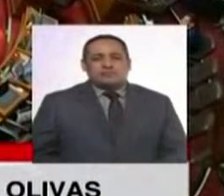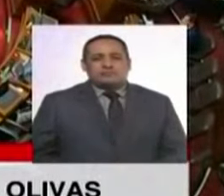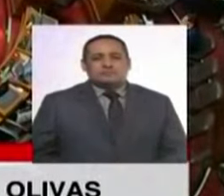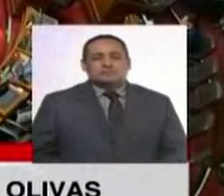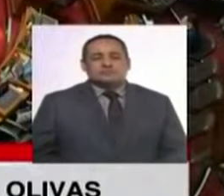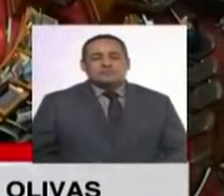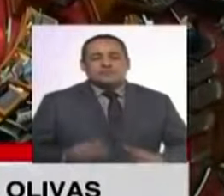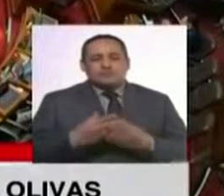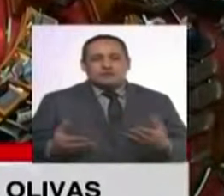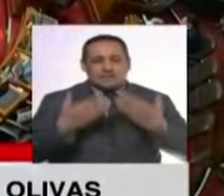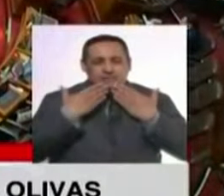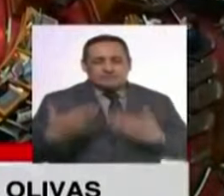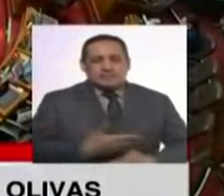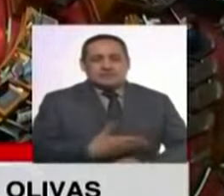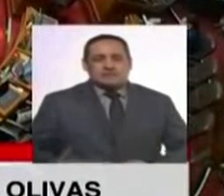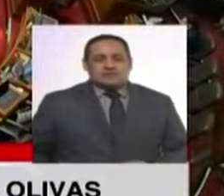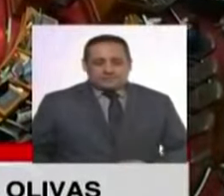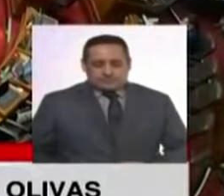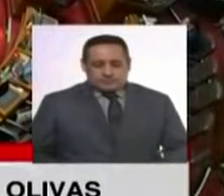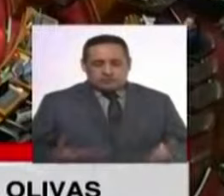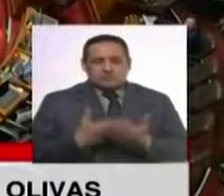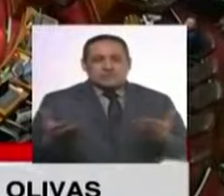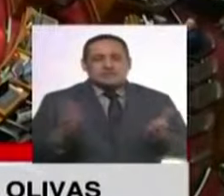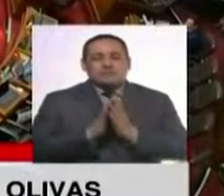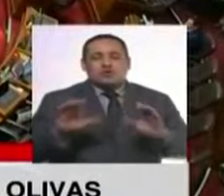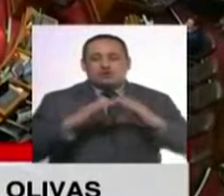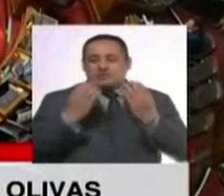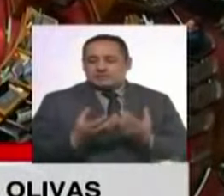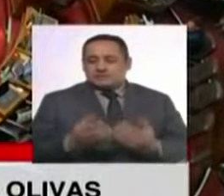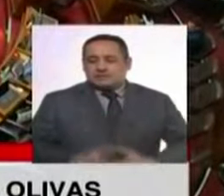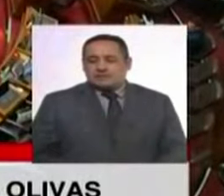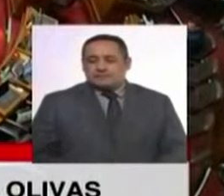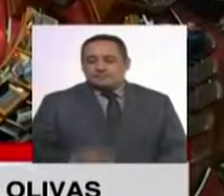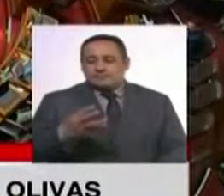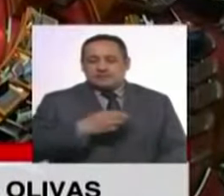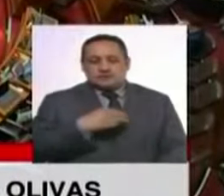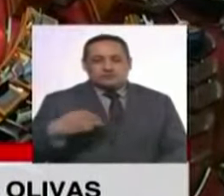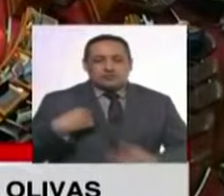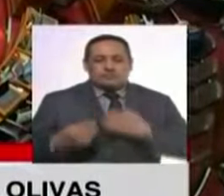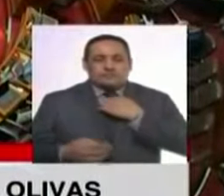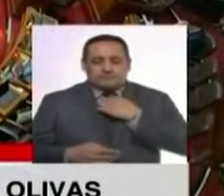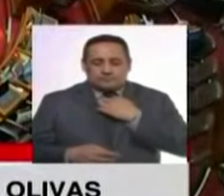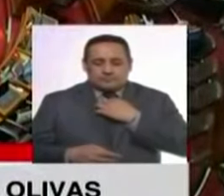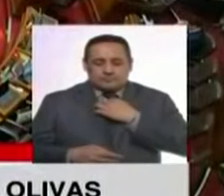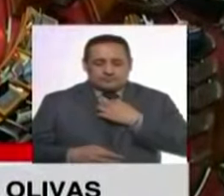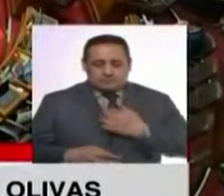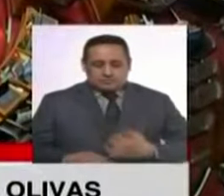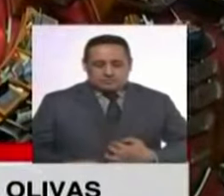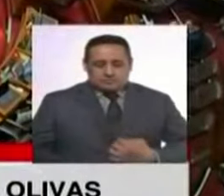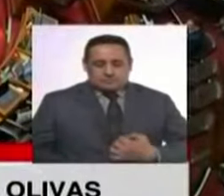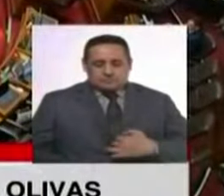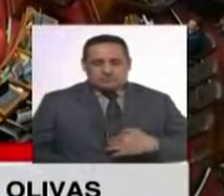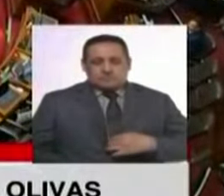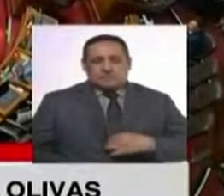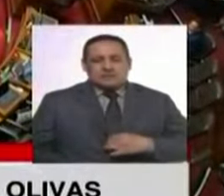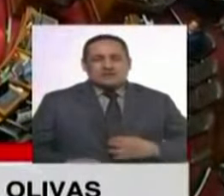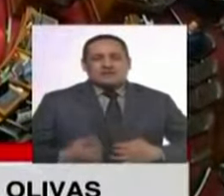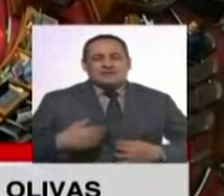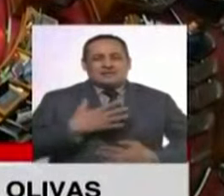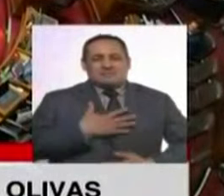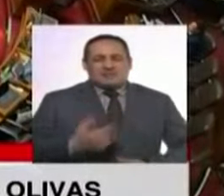Ah gracias presidenta colegas congresistas señor ministro Ah Qué